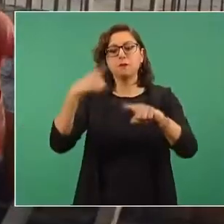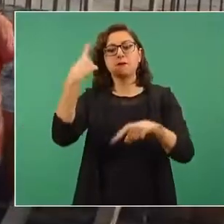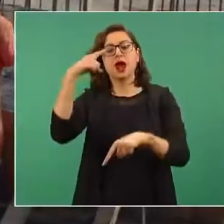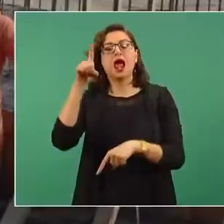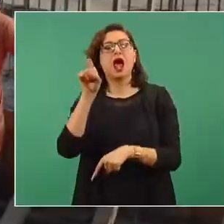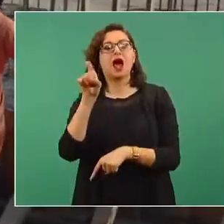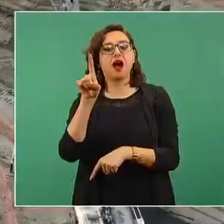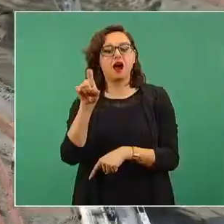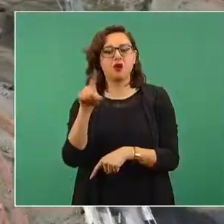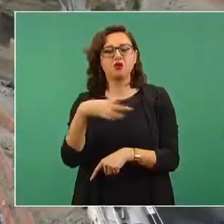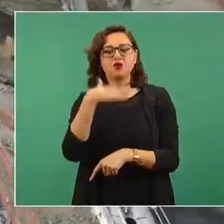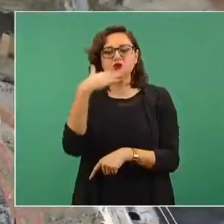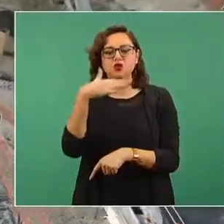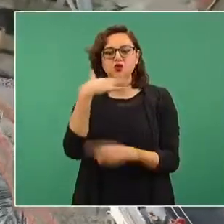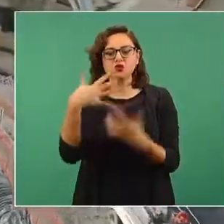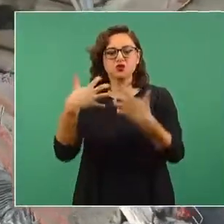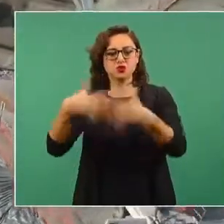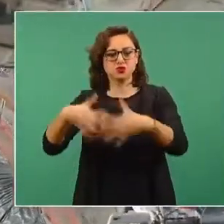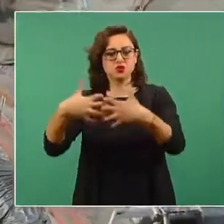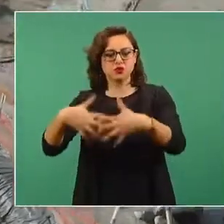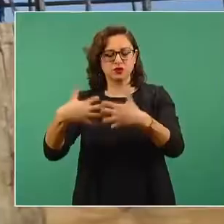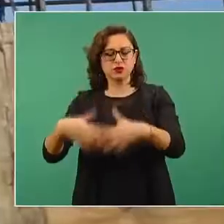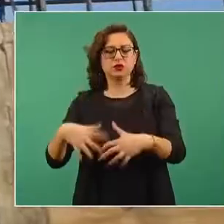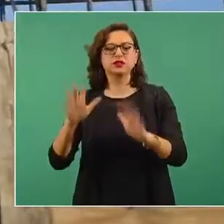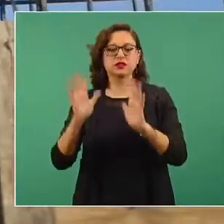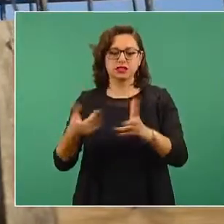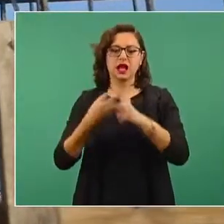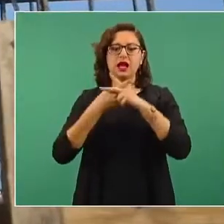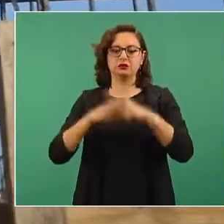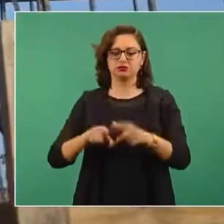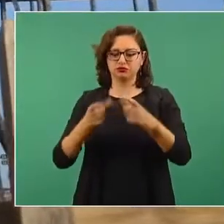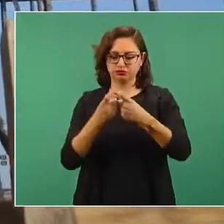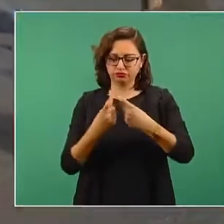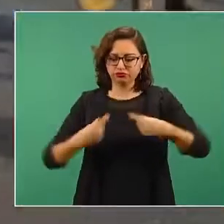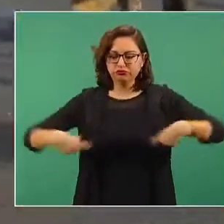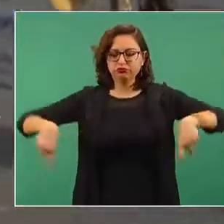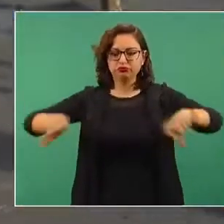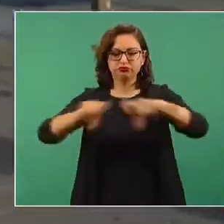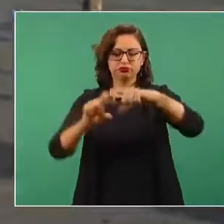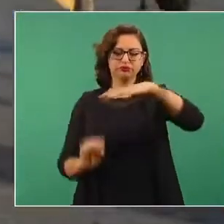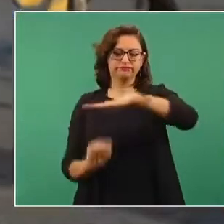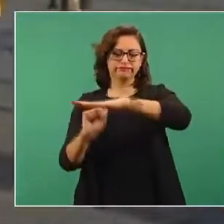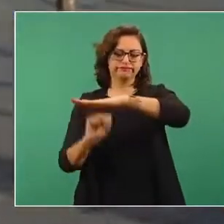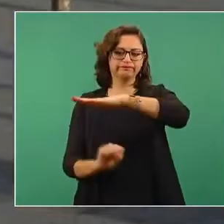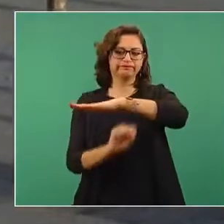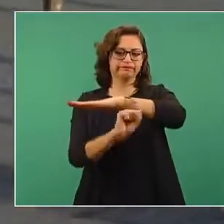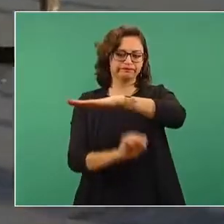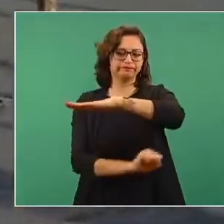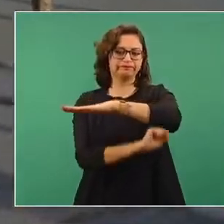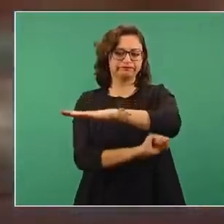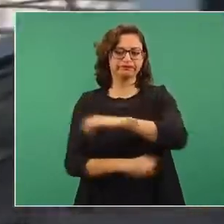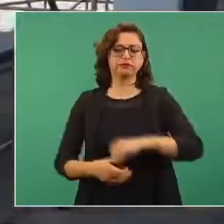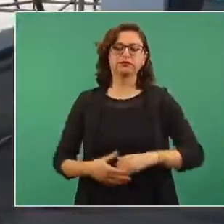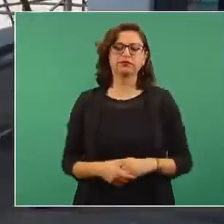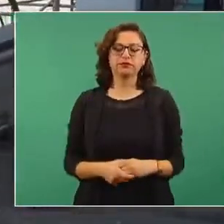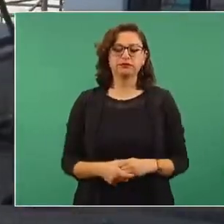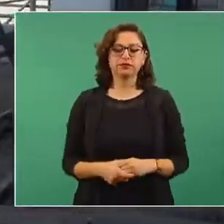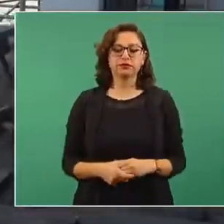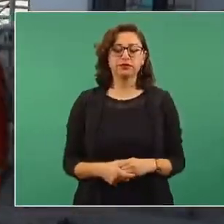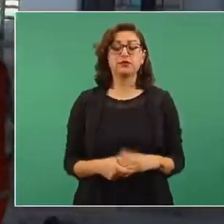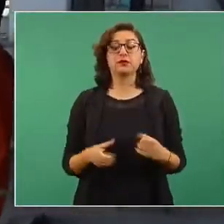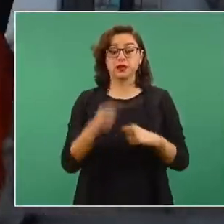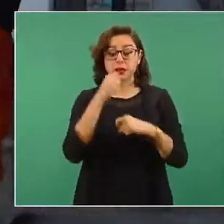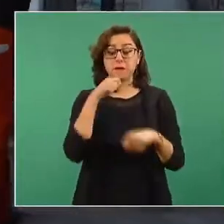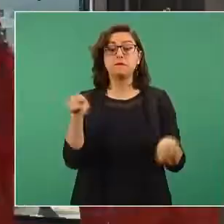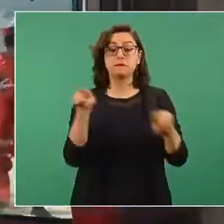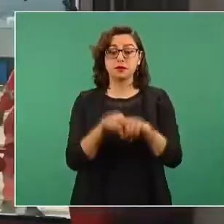aguas amargas de la empresa Techín, se lleva a cabo el colado de plantillas, zapata y anillos correspondientes a su fase 2. Esta semana